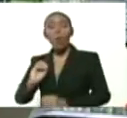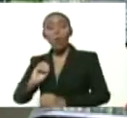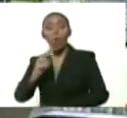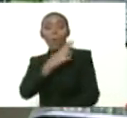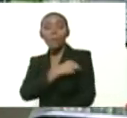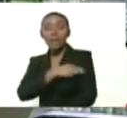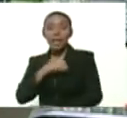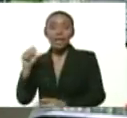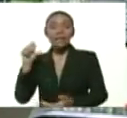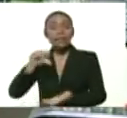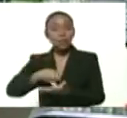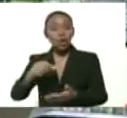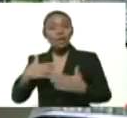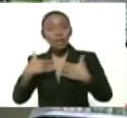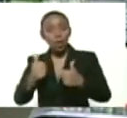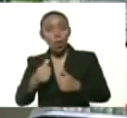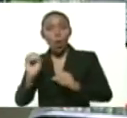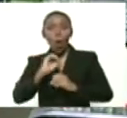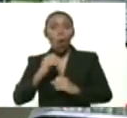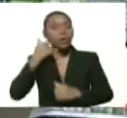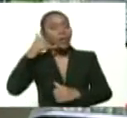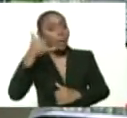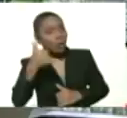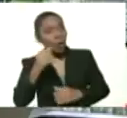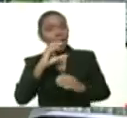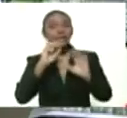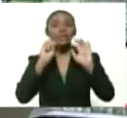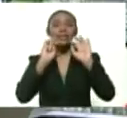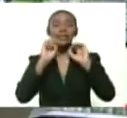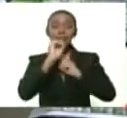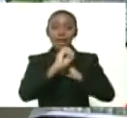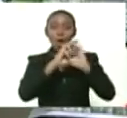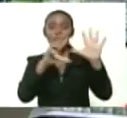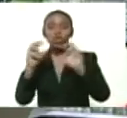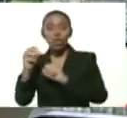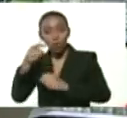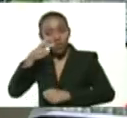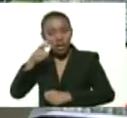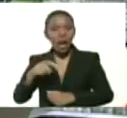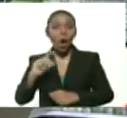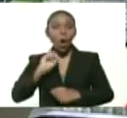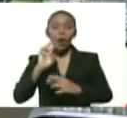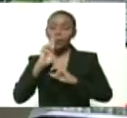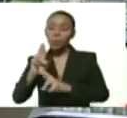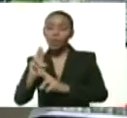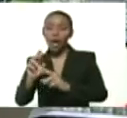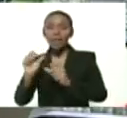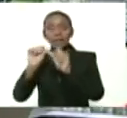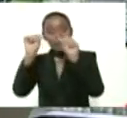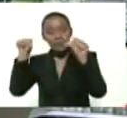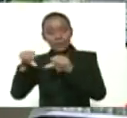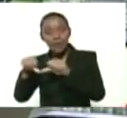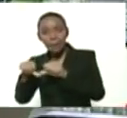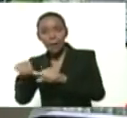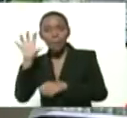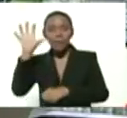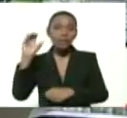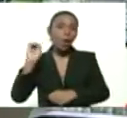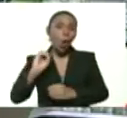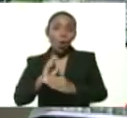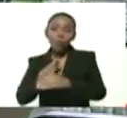de salud, o llamando al 0800 Vigilan, o respondiendo a la encuesta del sistema Patria, o yendo a un